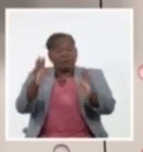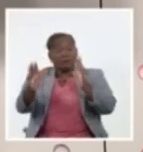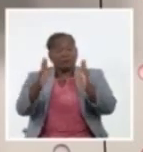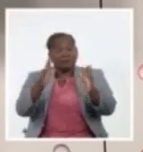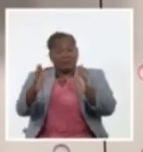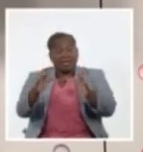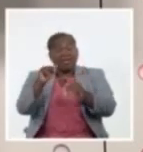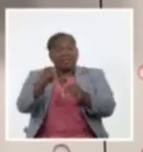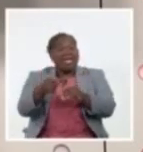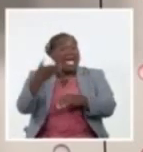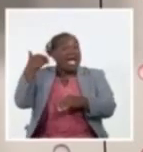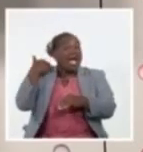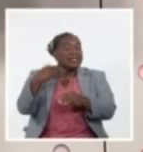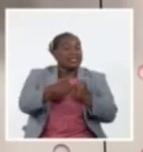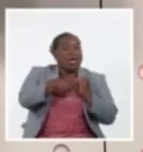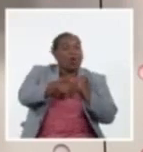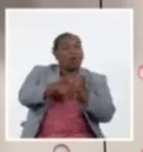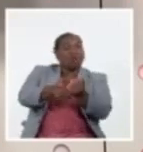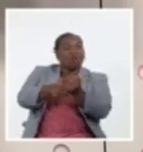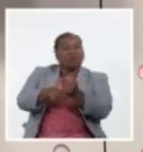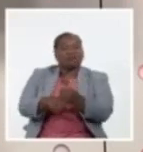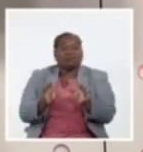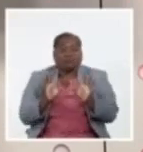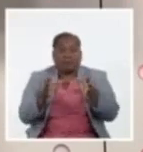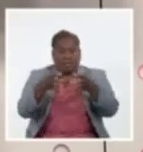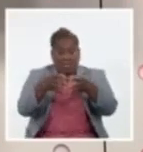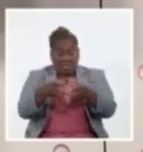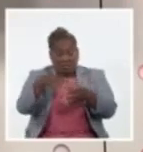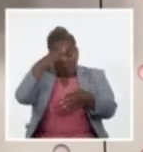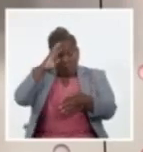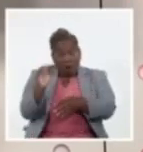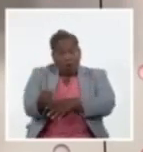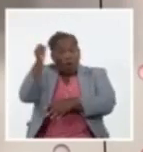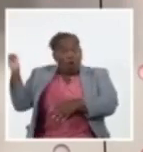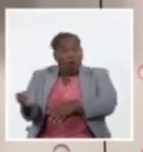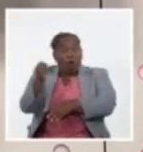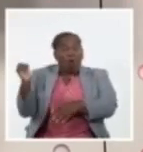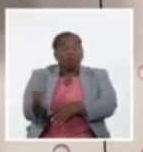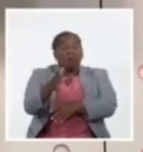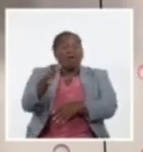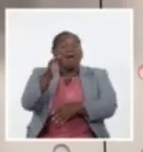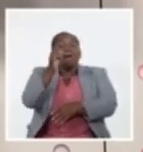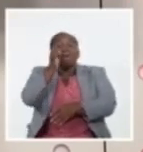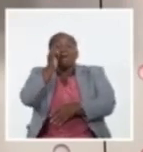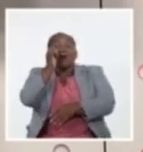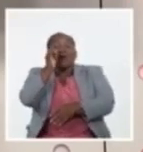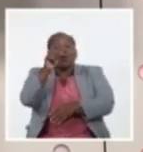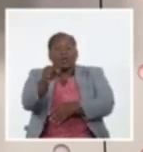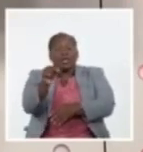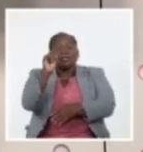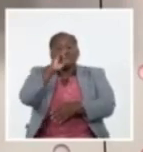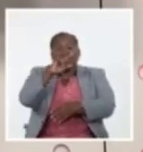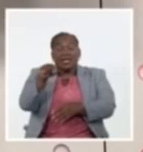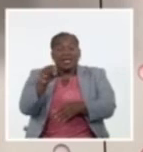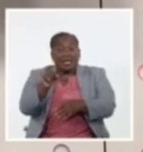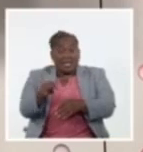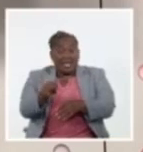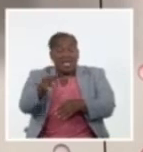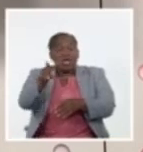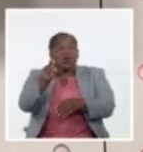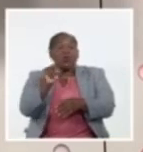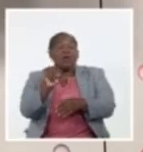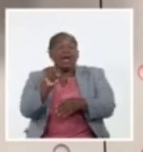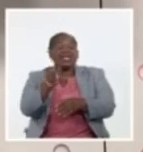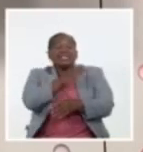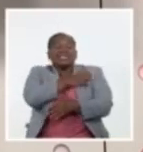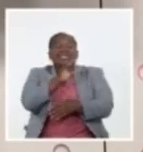partidos atrasados. El equipo cubano de softball masculino terminó en la quinta posición del Mundial de la Disciplina en Auckland, Nueva Zelanda. El director